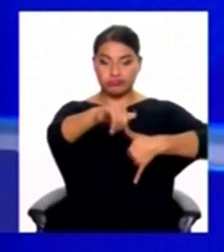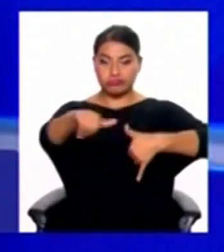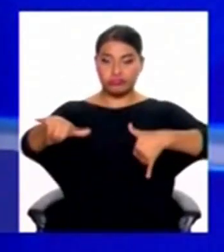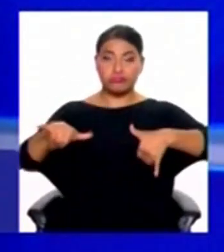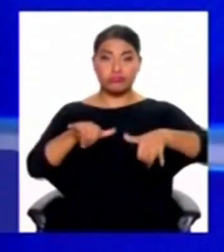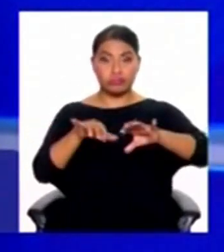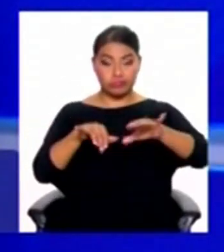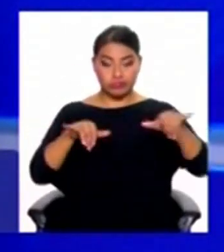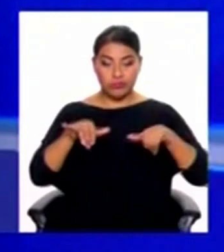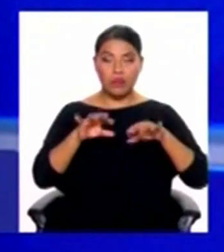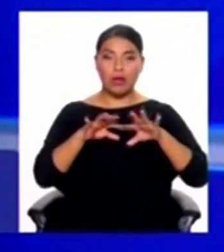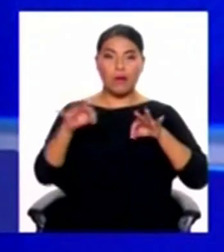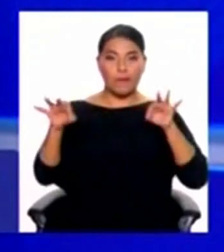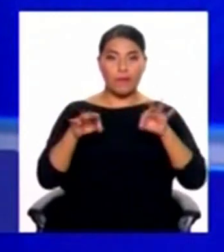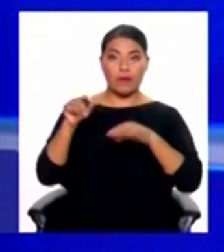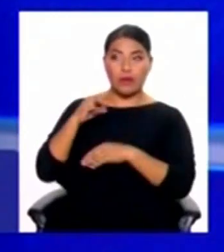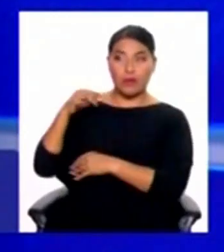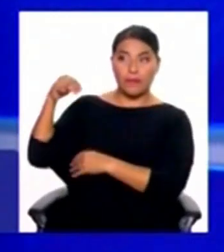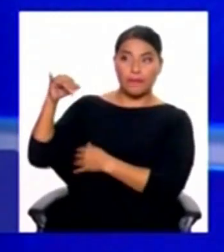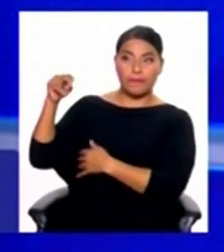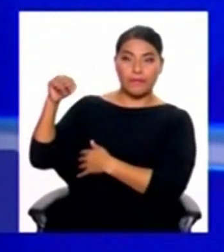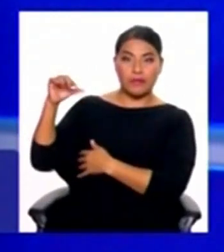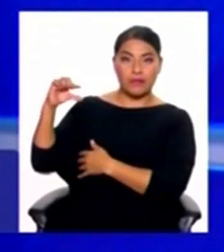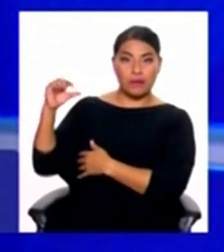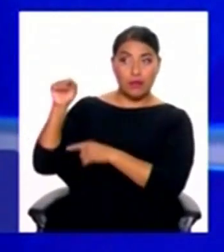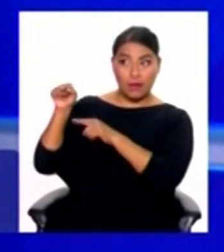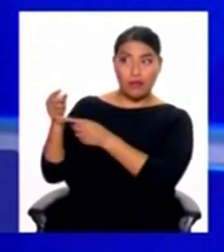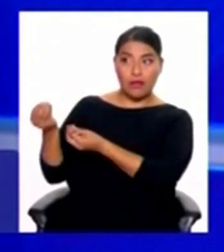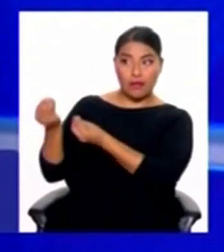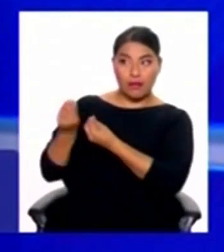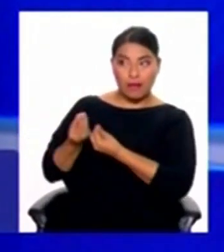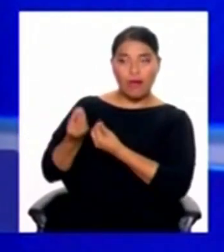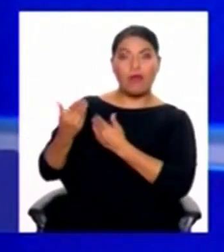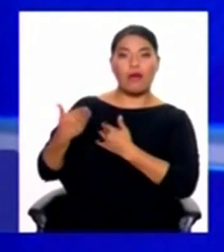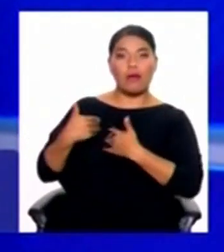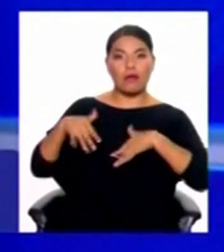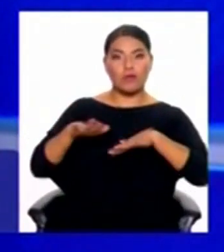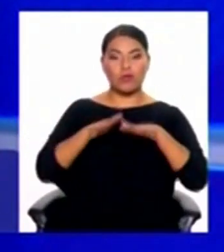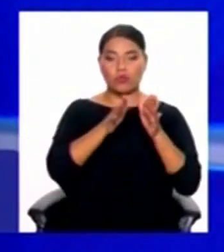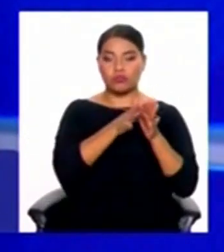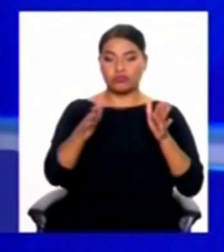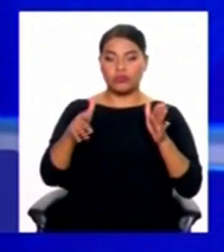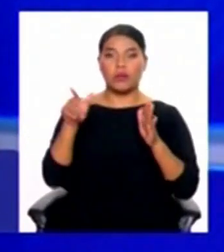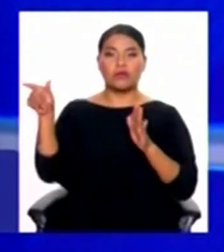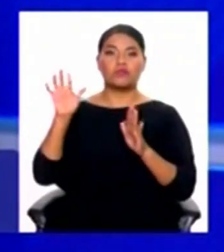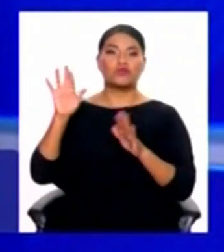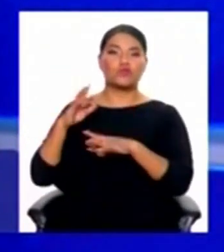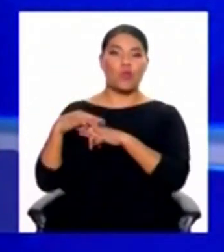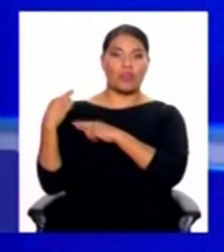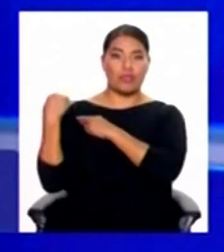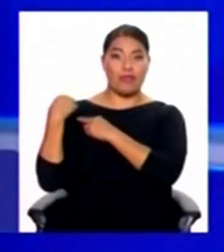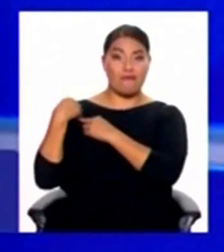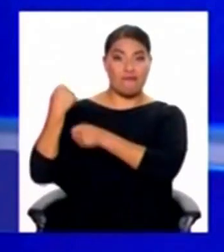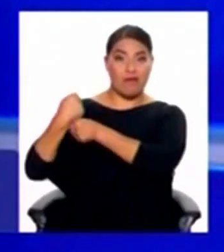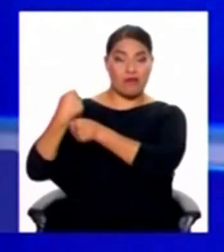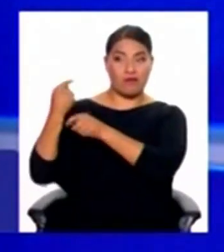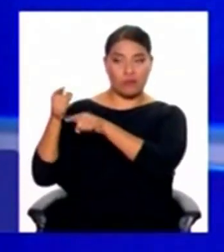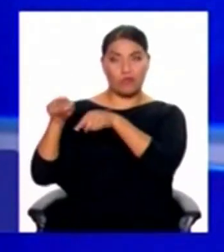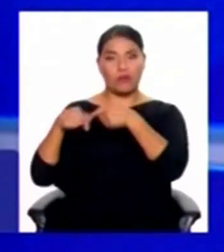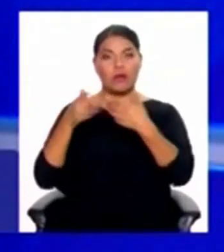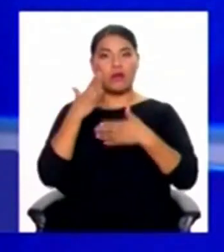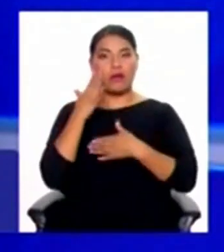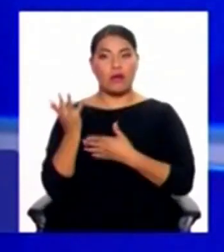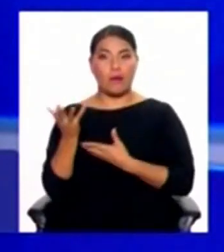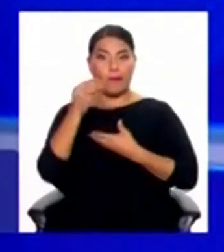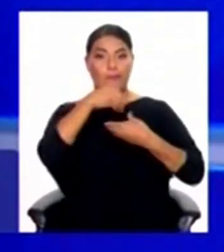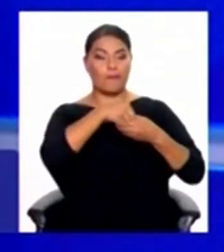MINAM a la fecha tiene el ordenamiento territorial como una competencia, al pasar a la PCM va a